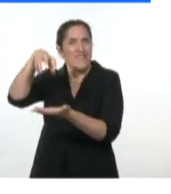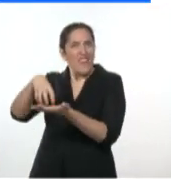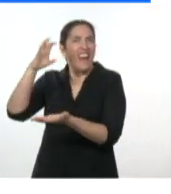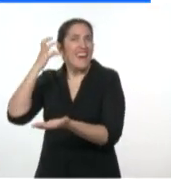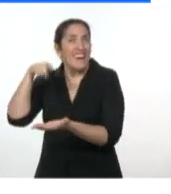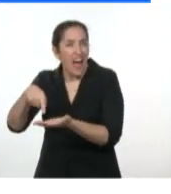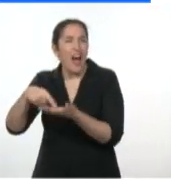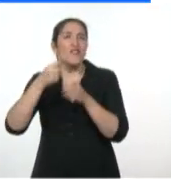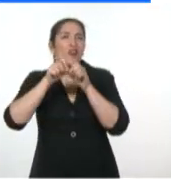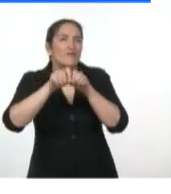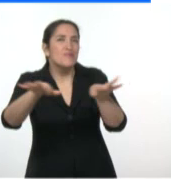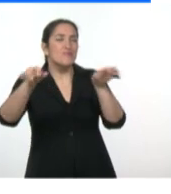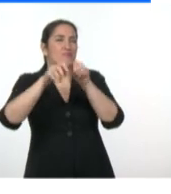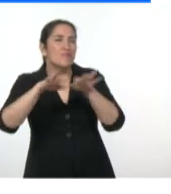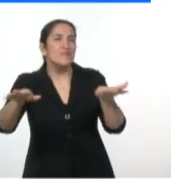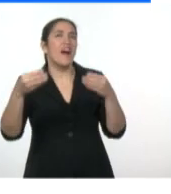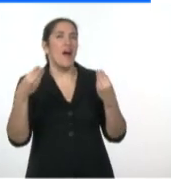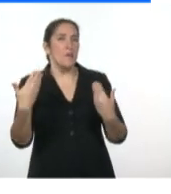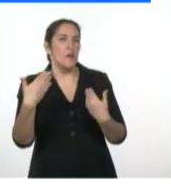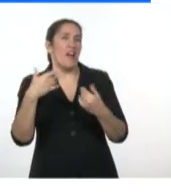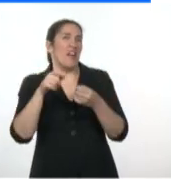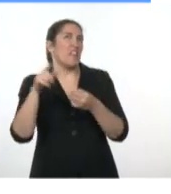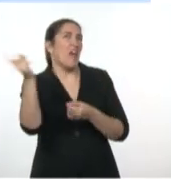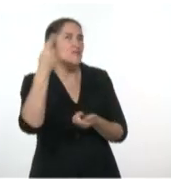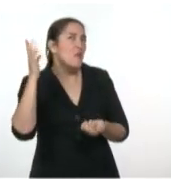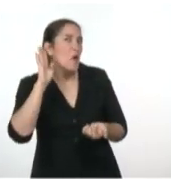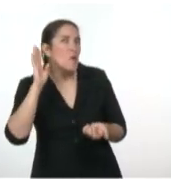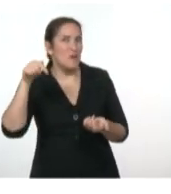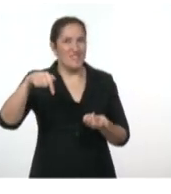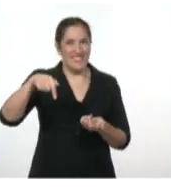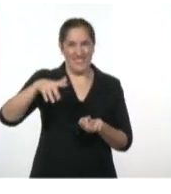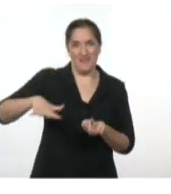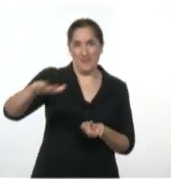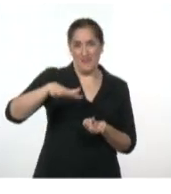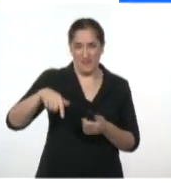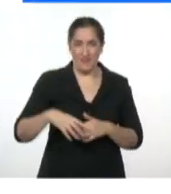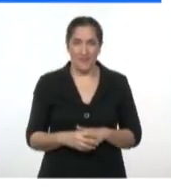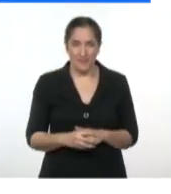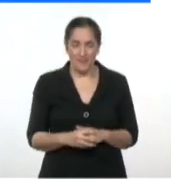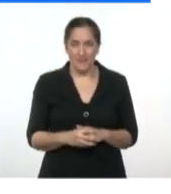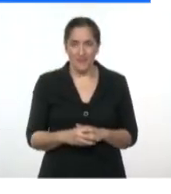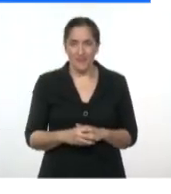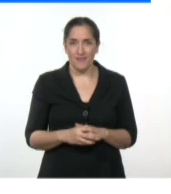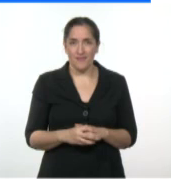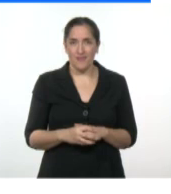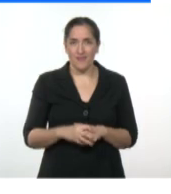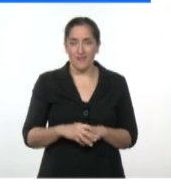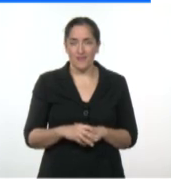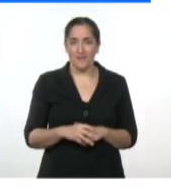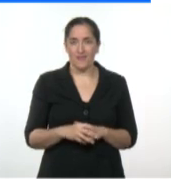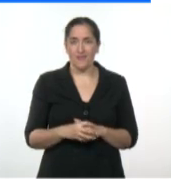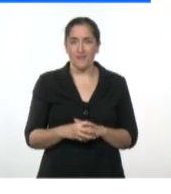medio podamos salir en todas partes.